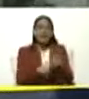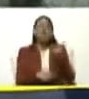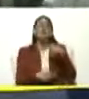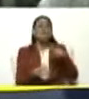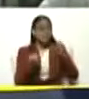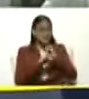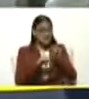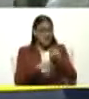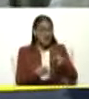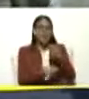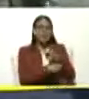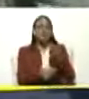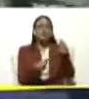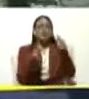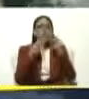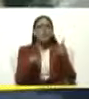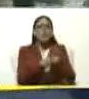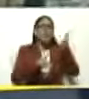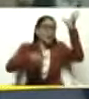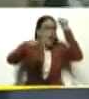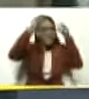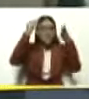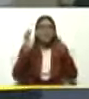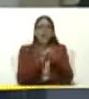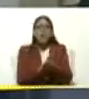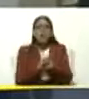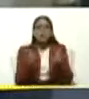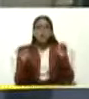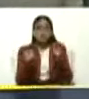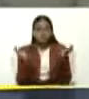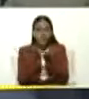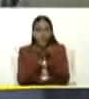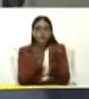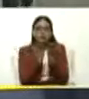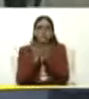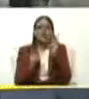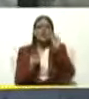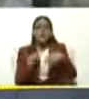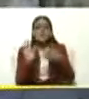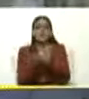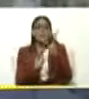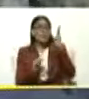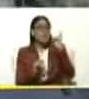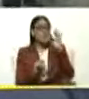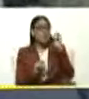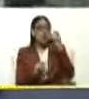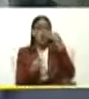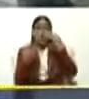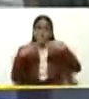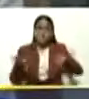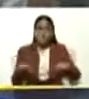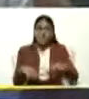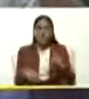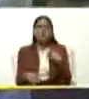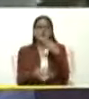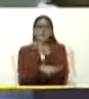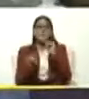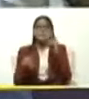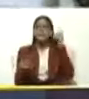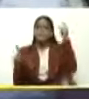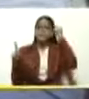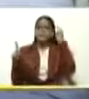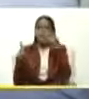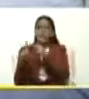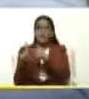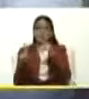de algunas materias. Este laboratorio ahora es... biología. Entramos con la profesora Heidi Carrero. Todas nuestras áreas